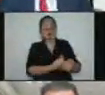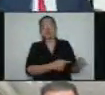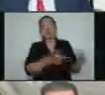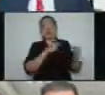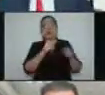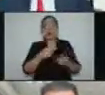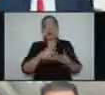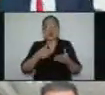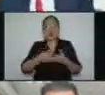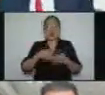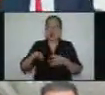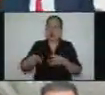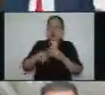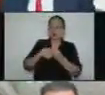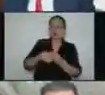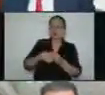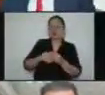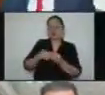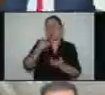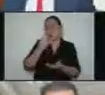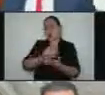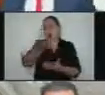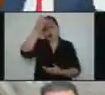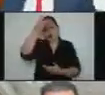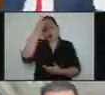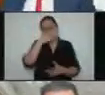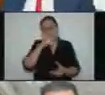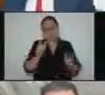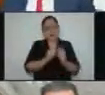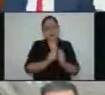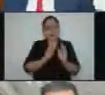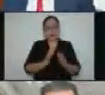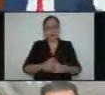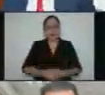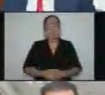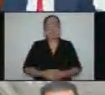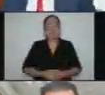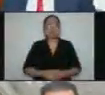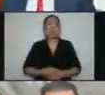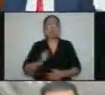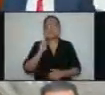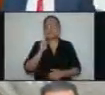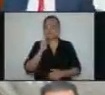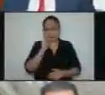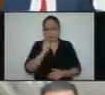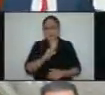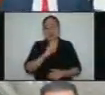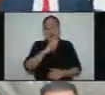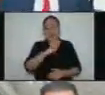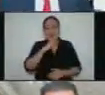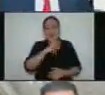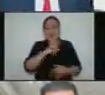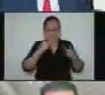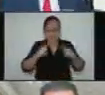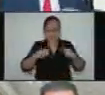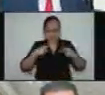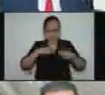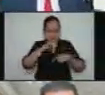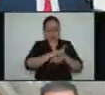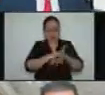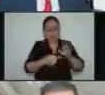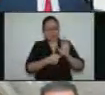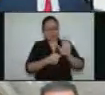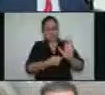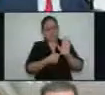términos de esta situación, porque bueno, si tuvimos la existencia, porque hubo promoción personalizada, a mí me